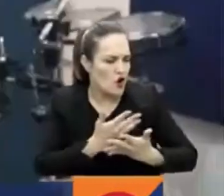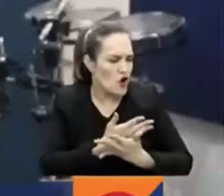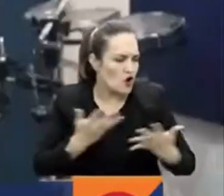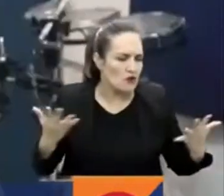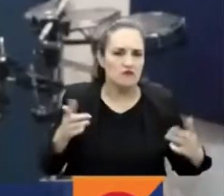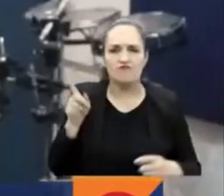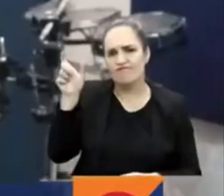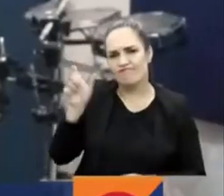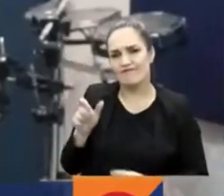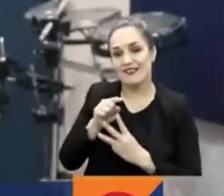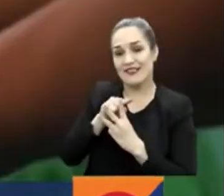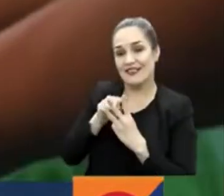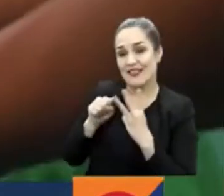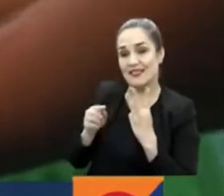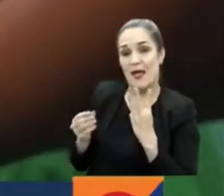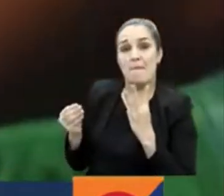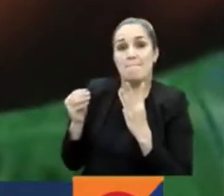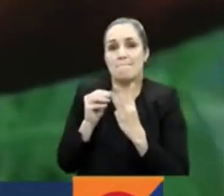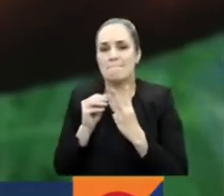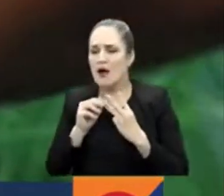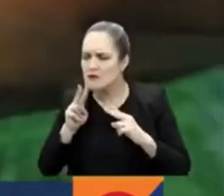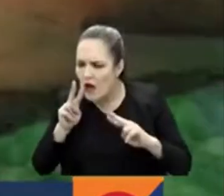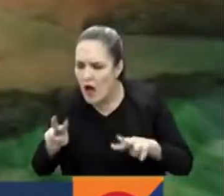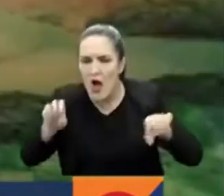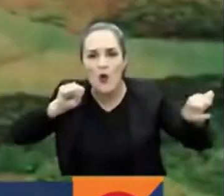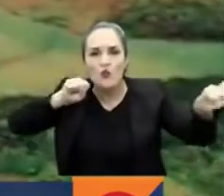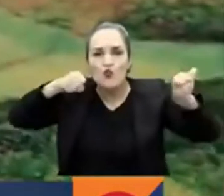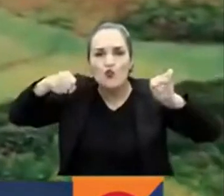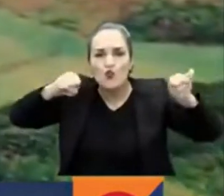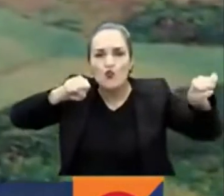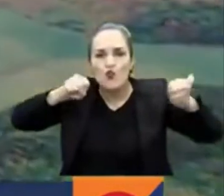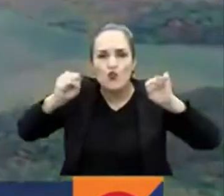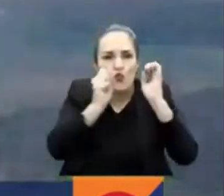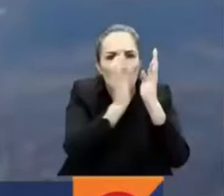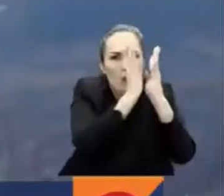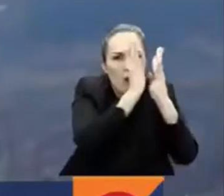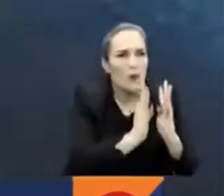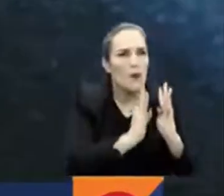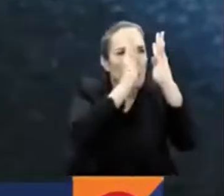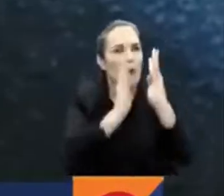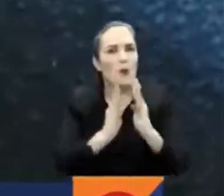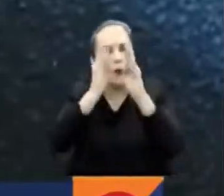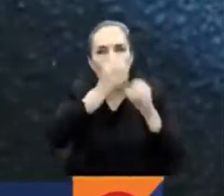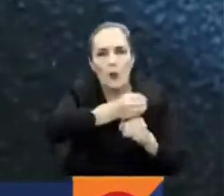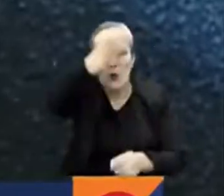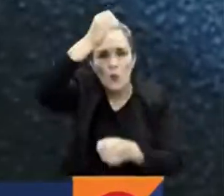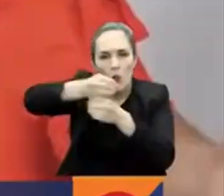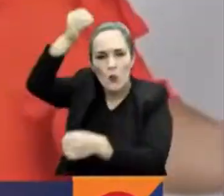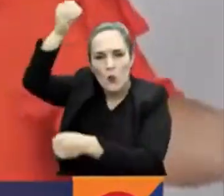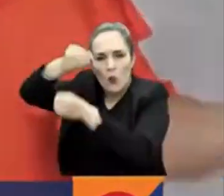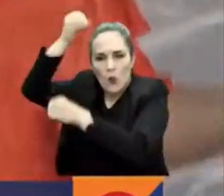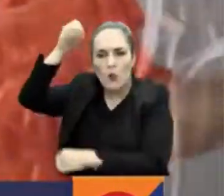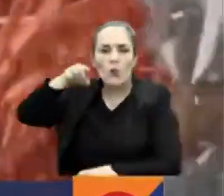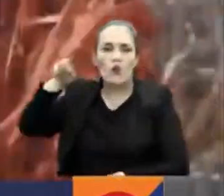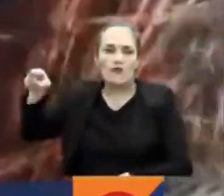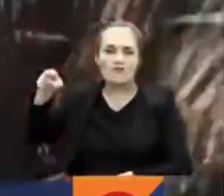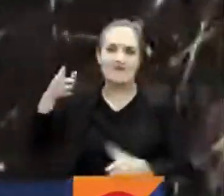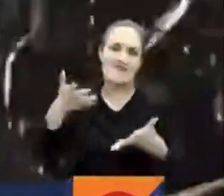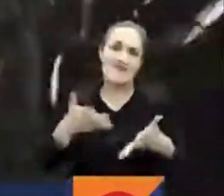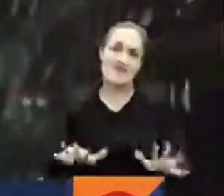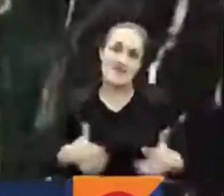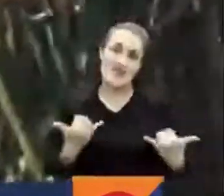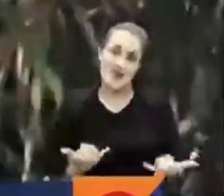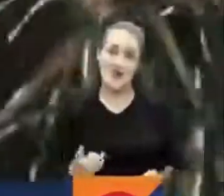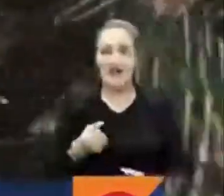cantantes se suman las imágenes de los cañaduzales que aparecen en el video. Con esta buena canción terminamos esta emisión de